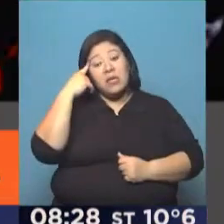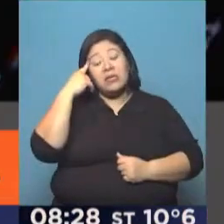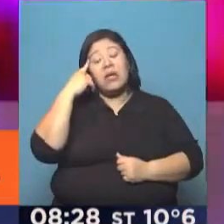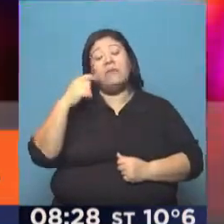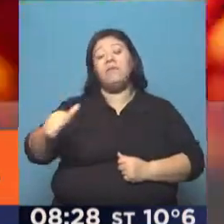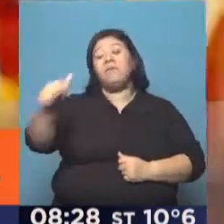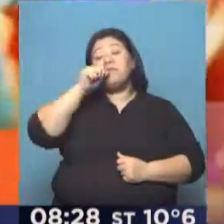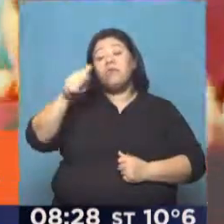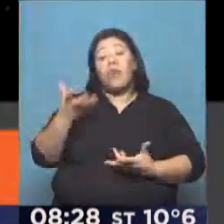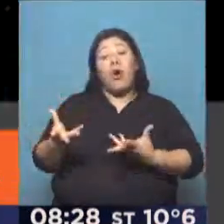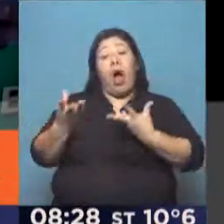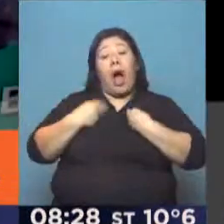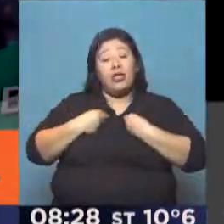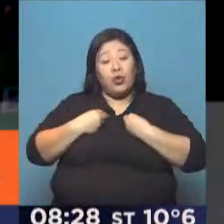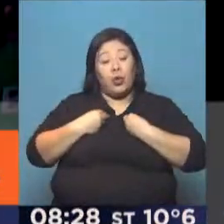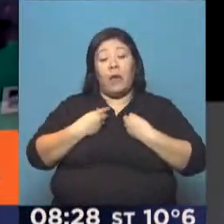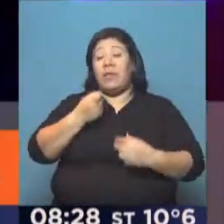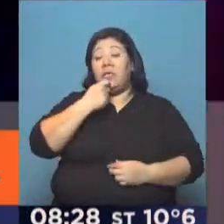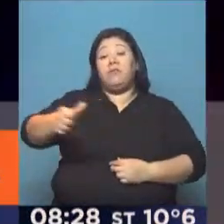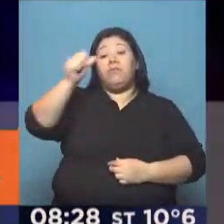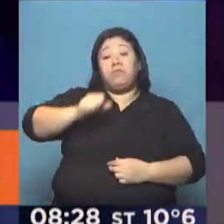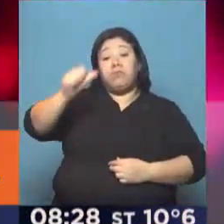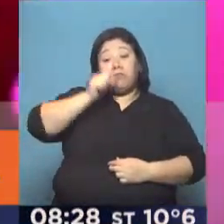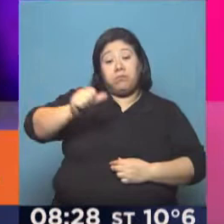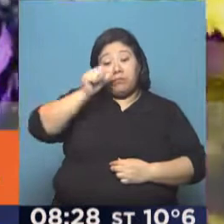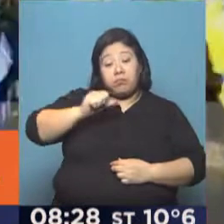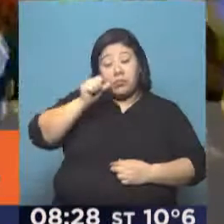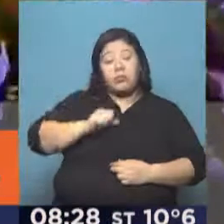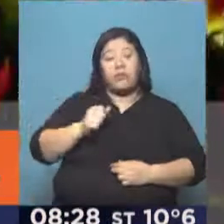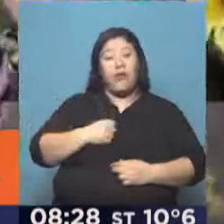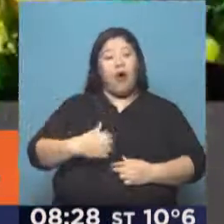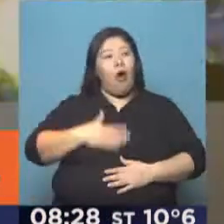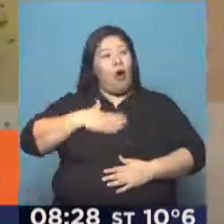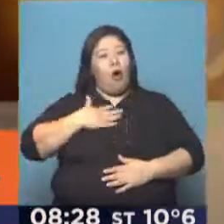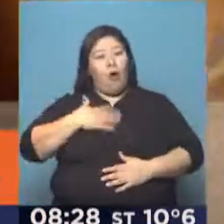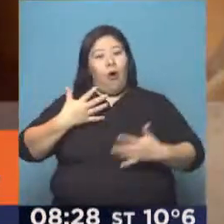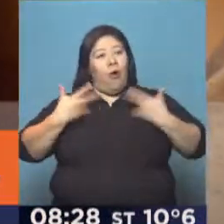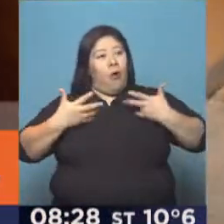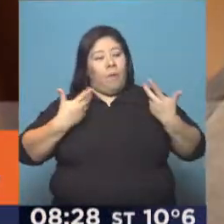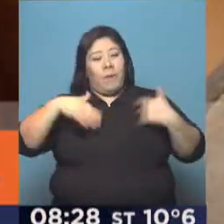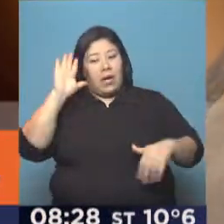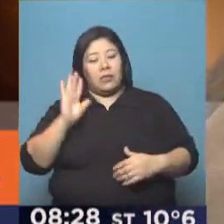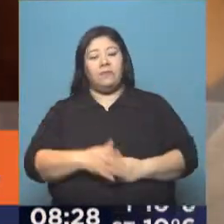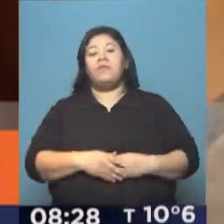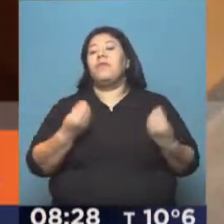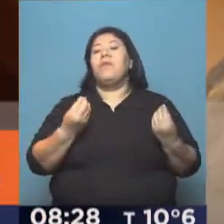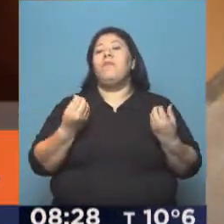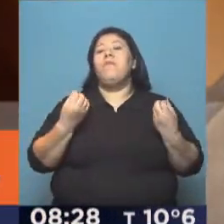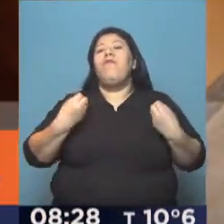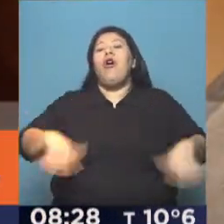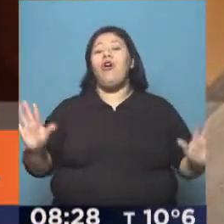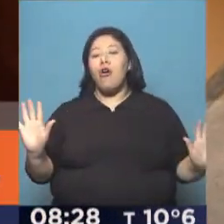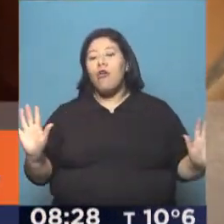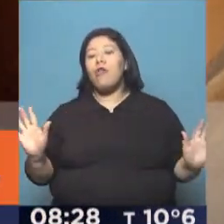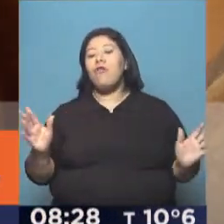sustancia estimulante, que si toman más, sentirán más euforia. Te suelta más, estás más